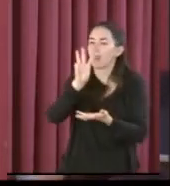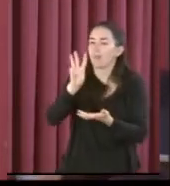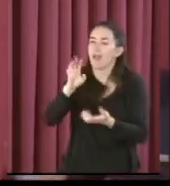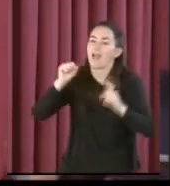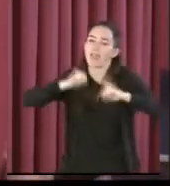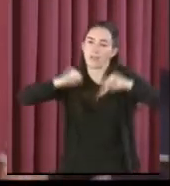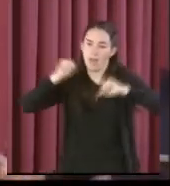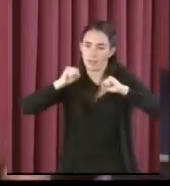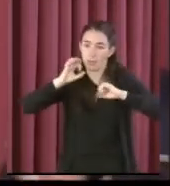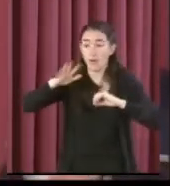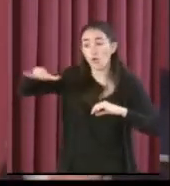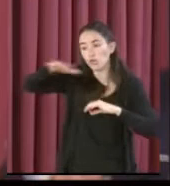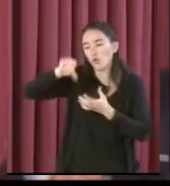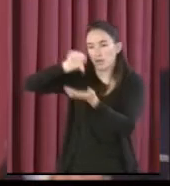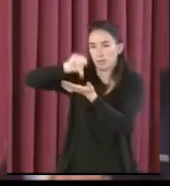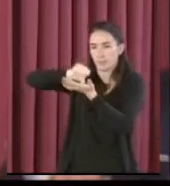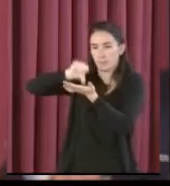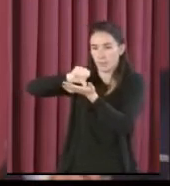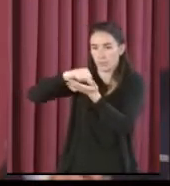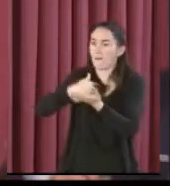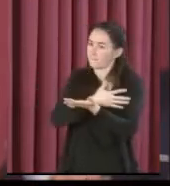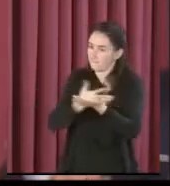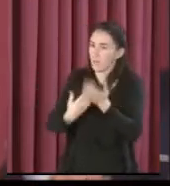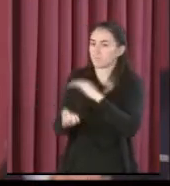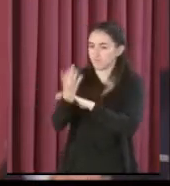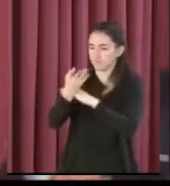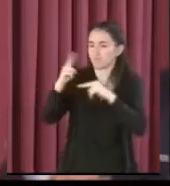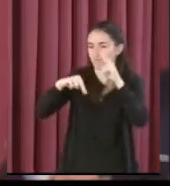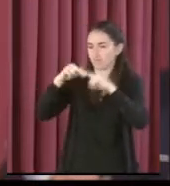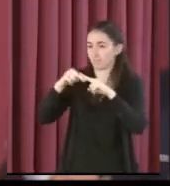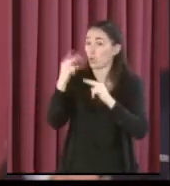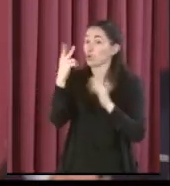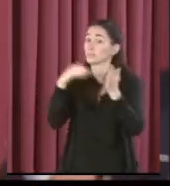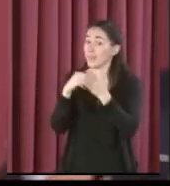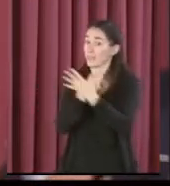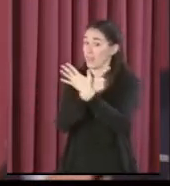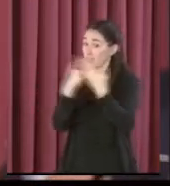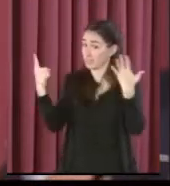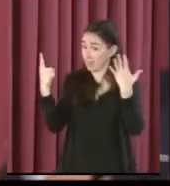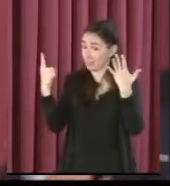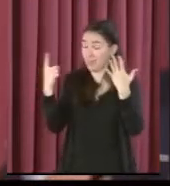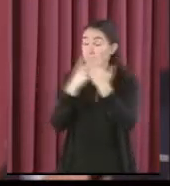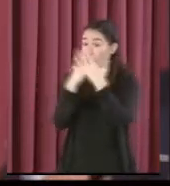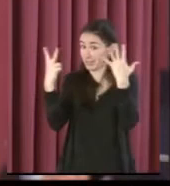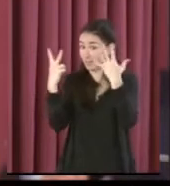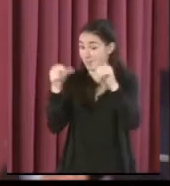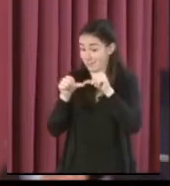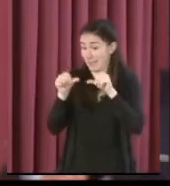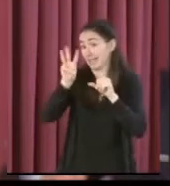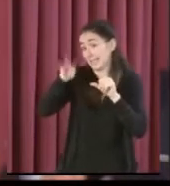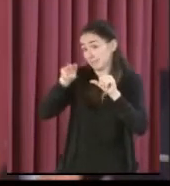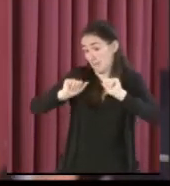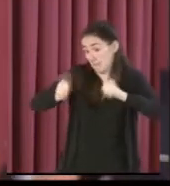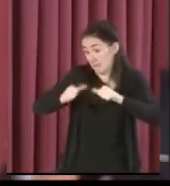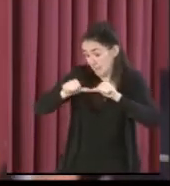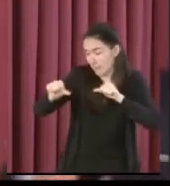centro. Y les avanzo que en el primer trimestre del 2017 abrirá sus puertas este nuevo centro. Será gestionado